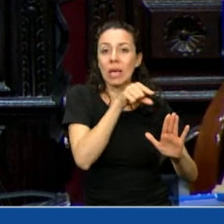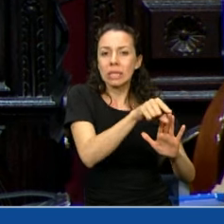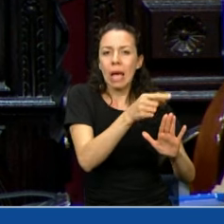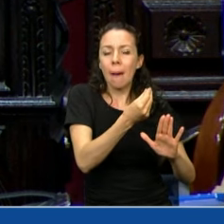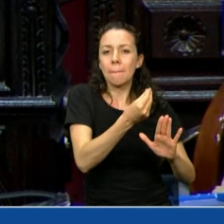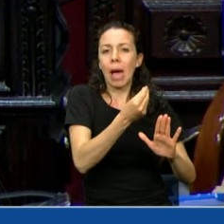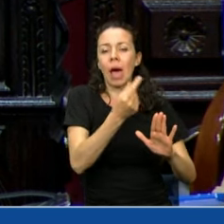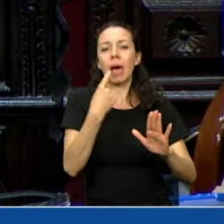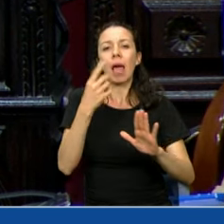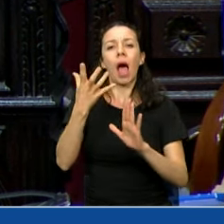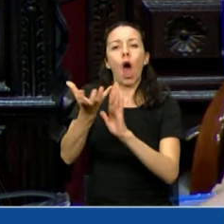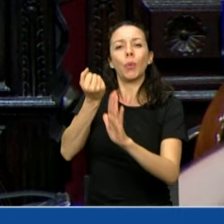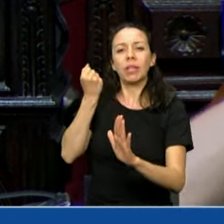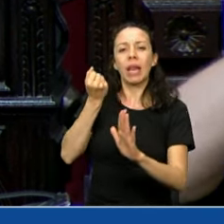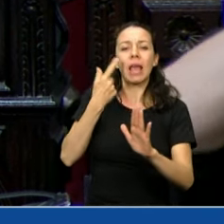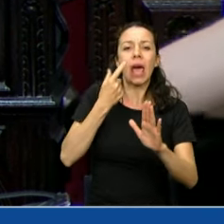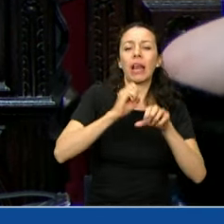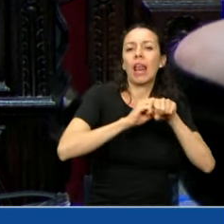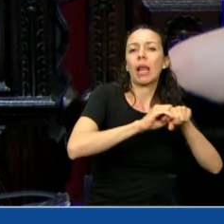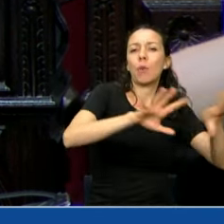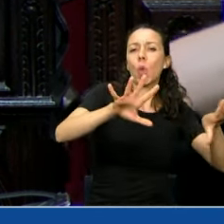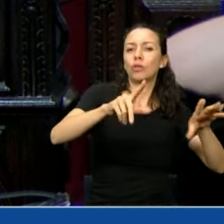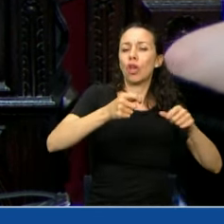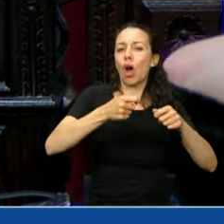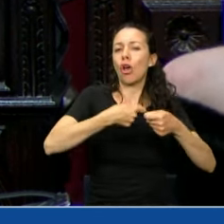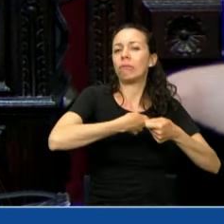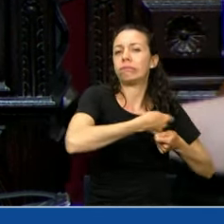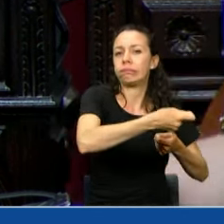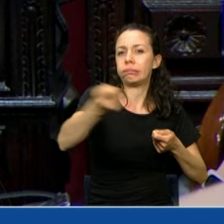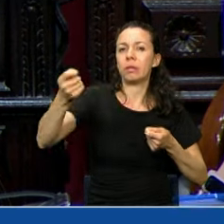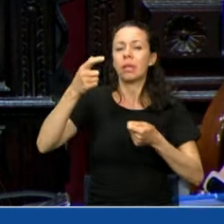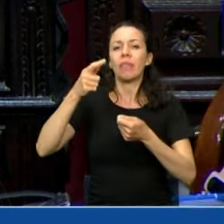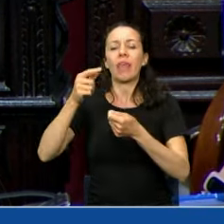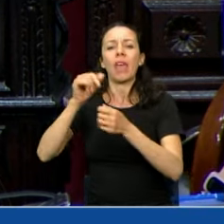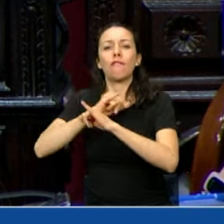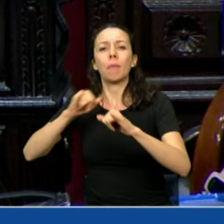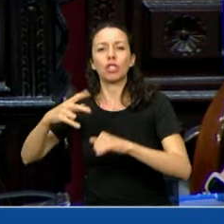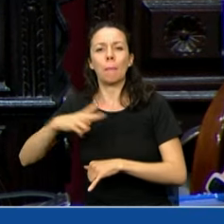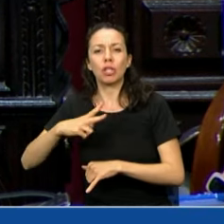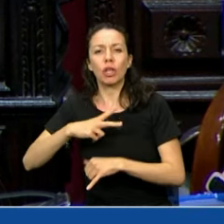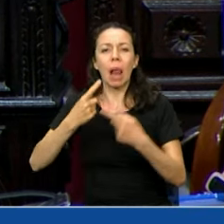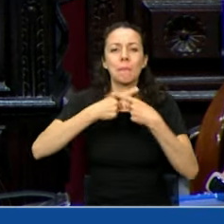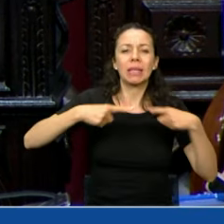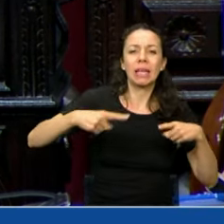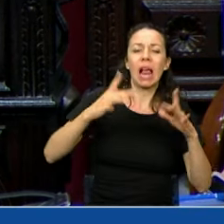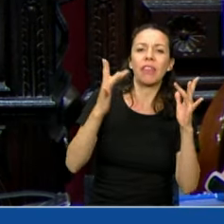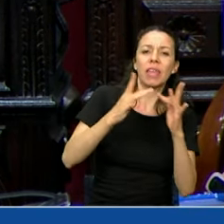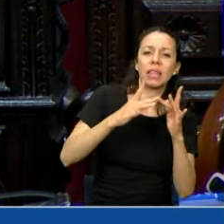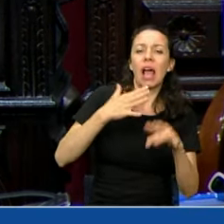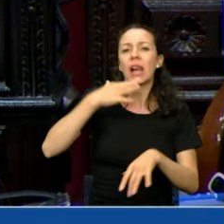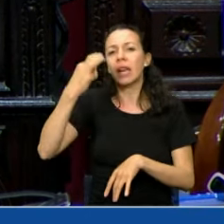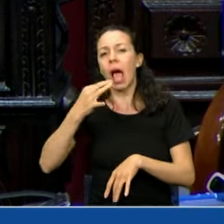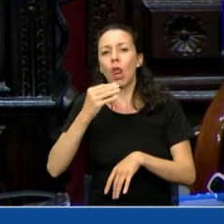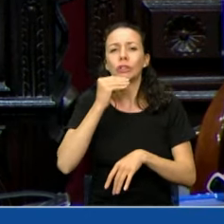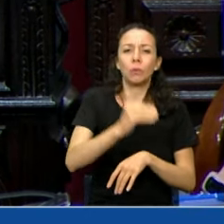obtención reproducción y difusión por cualquier medio de datos personales material digital real simulado